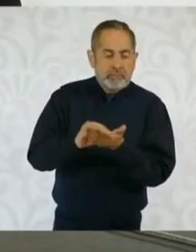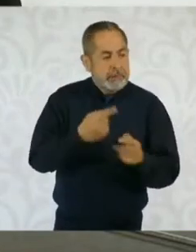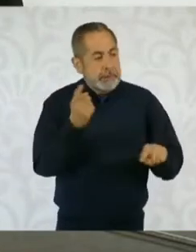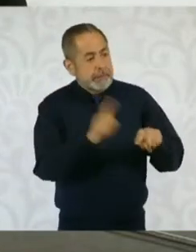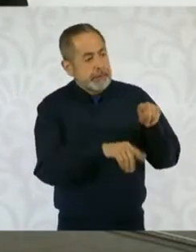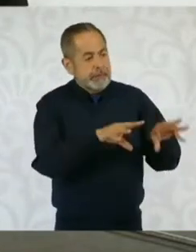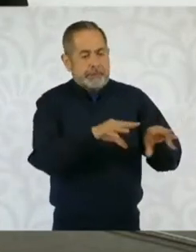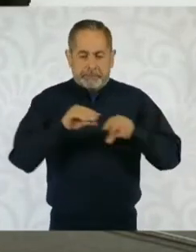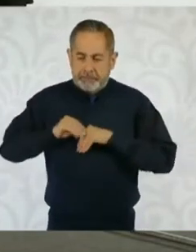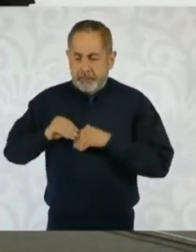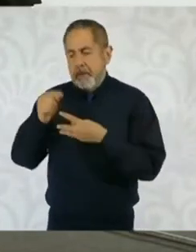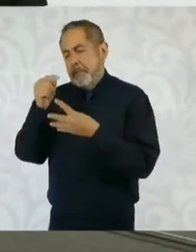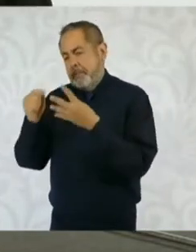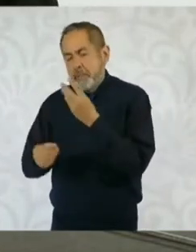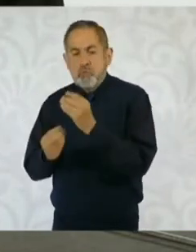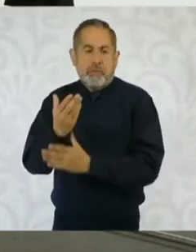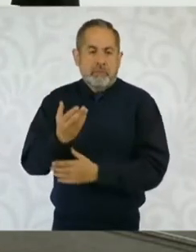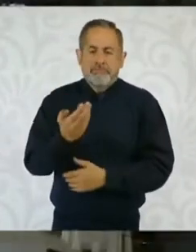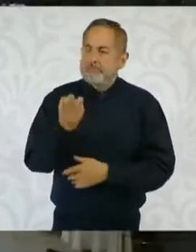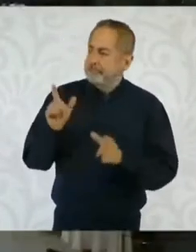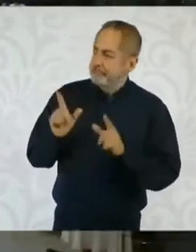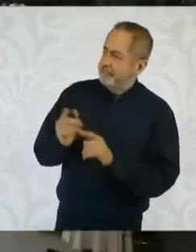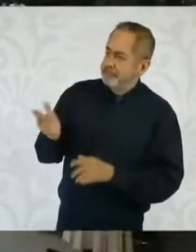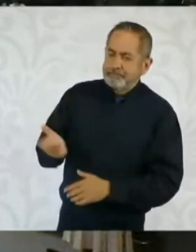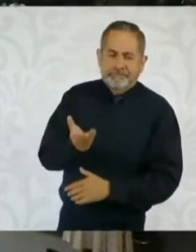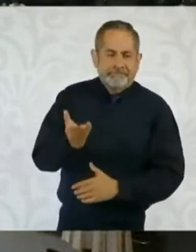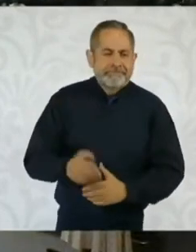cuento, señora presidenta. Muy bien.